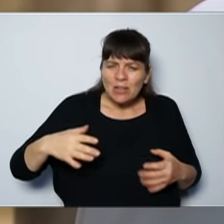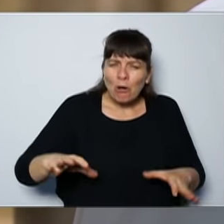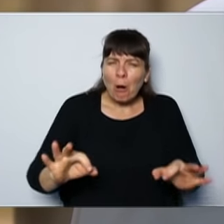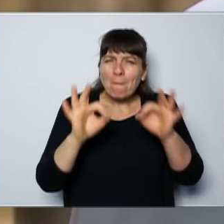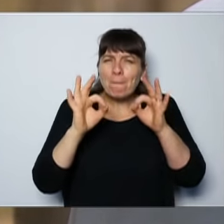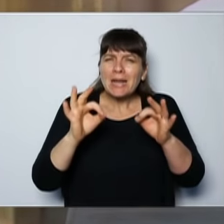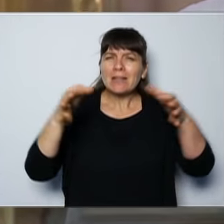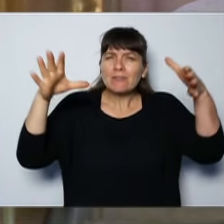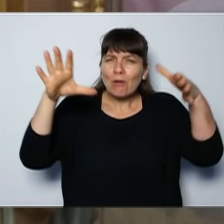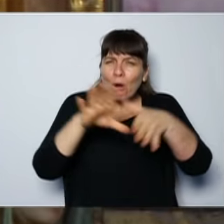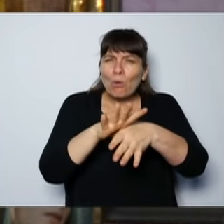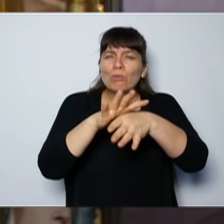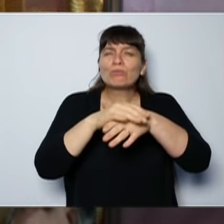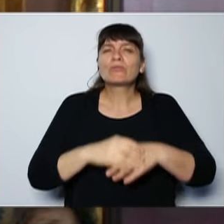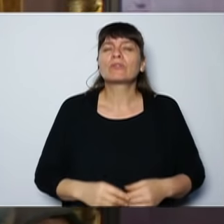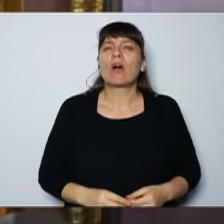enteramente